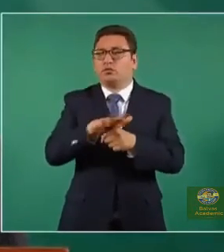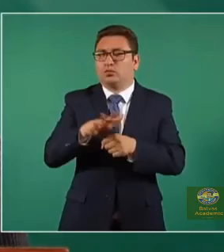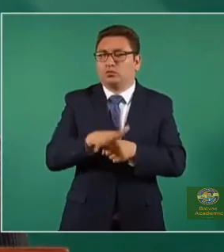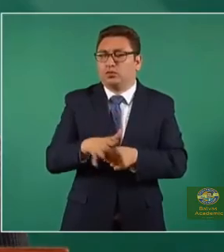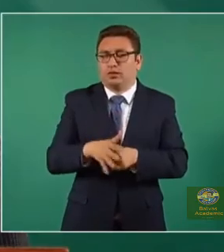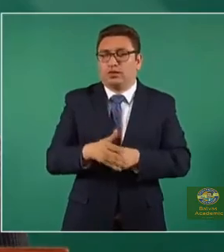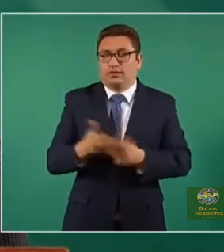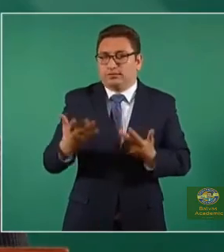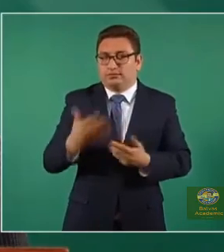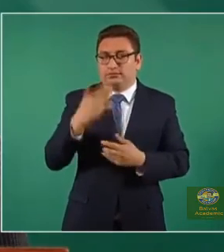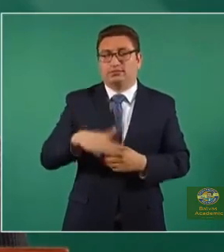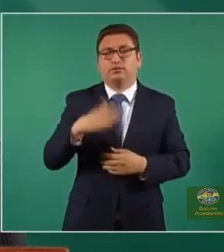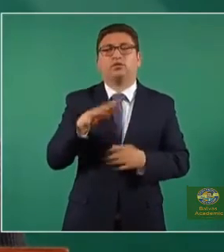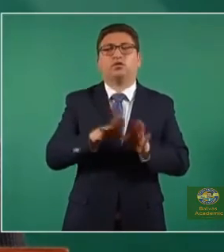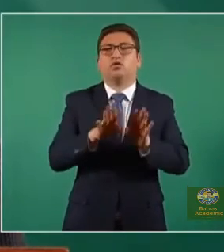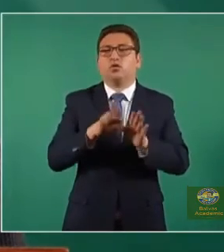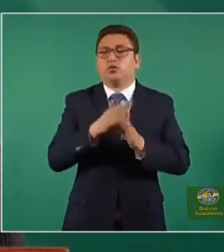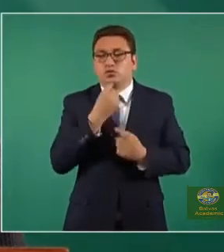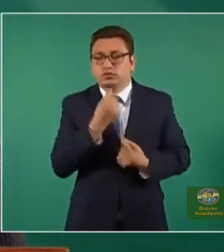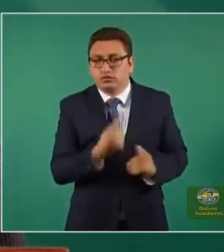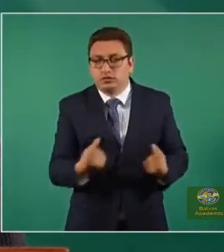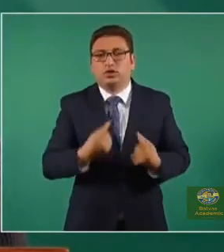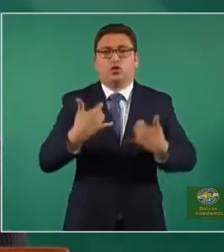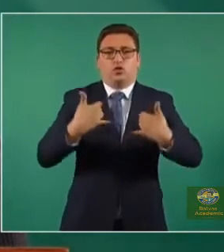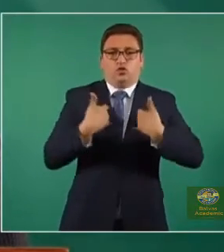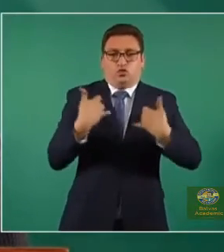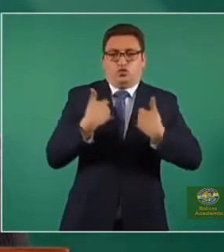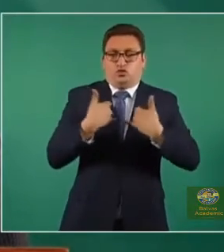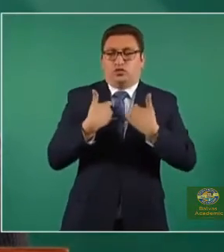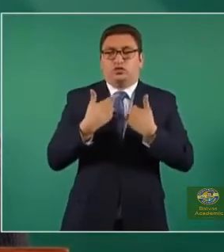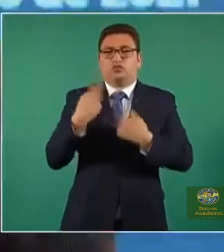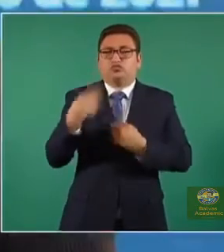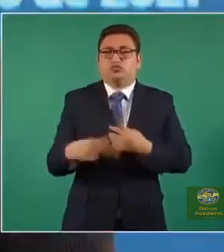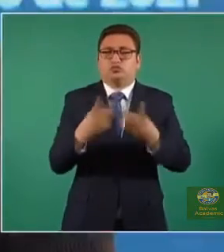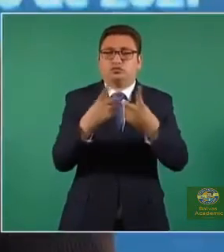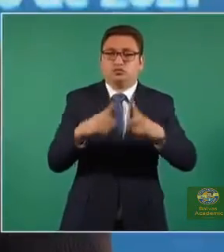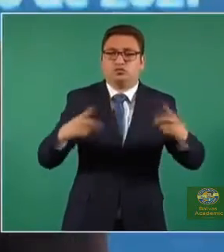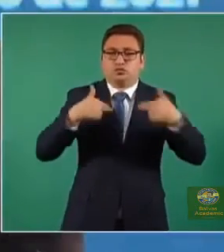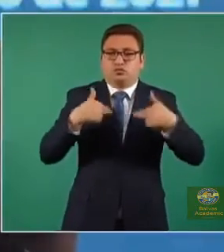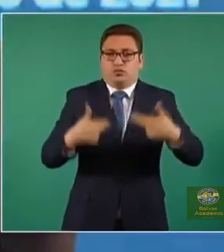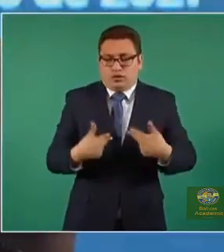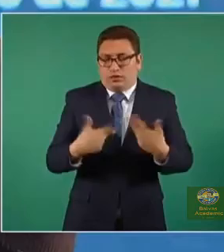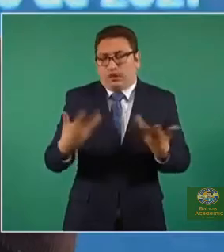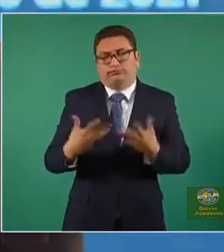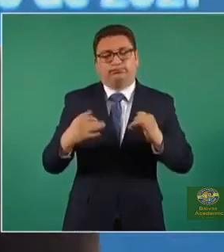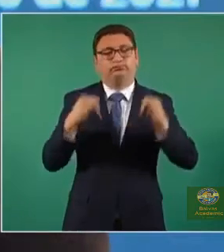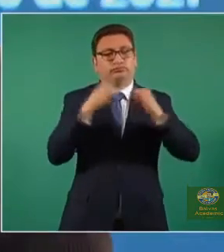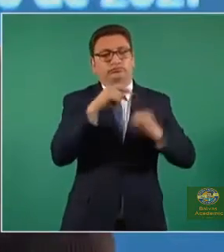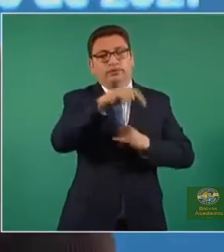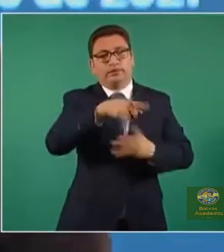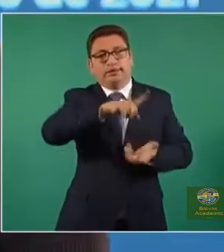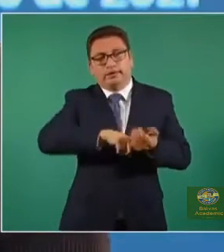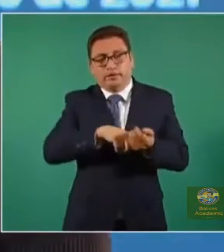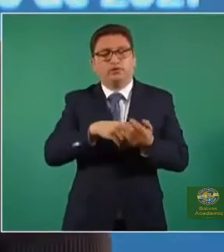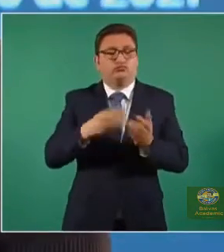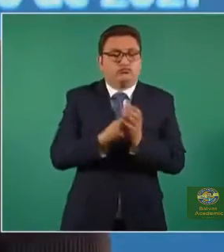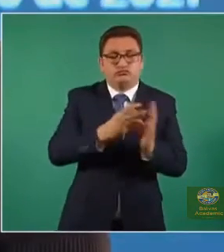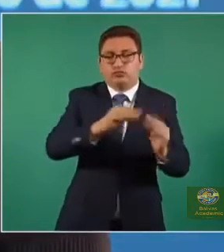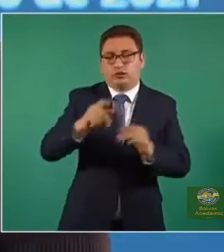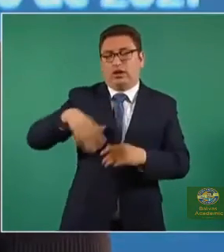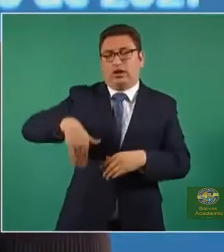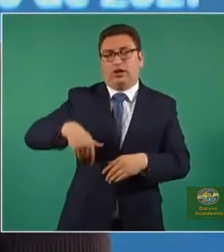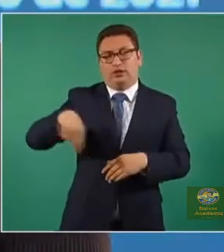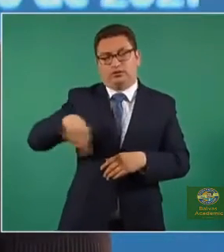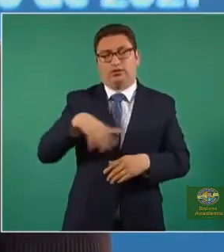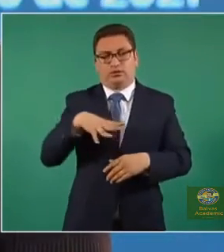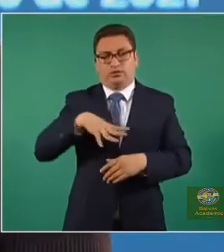el pequeño o el adolescente como ser humano, que son precisamente las instituciones que ahorita nos acompañan? Yo